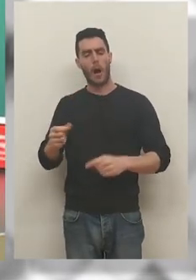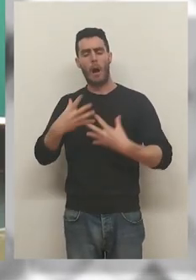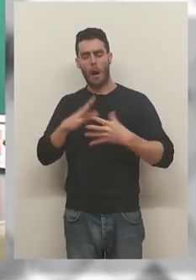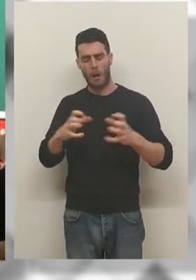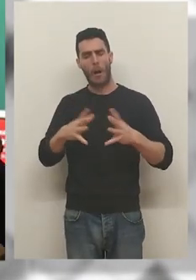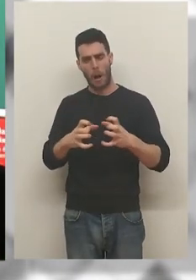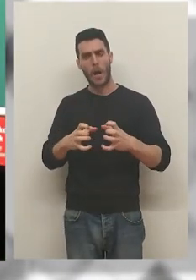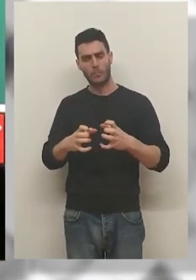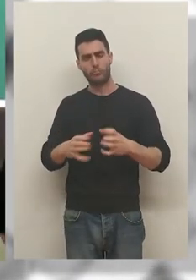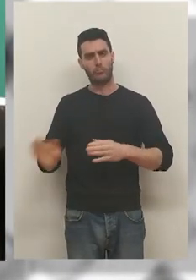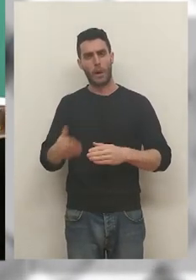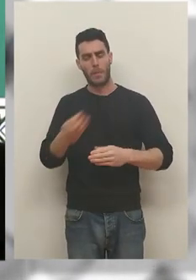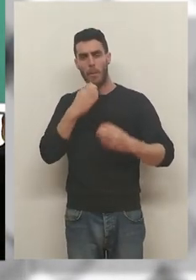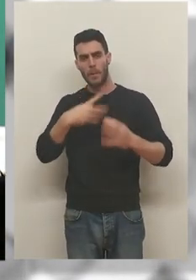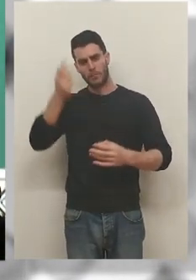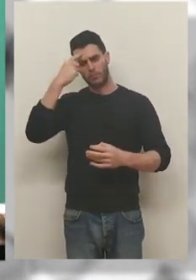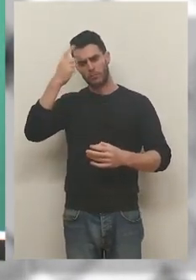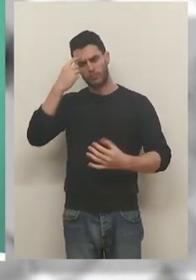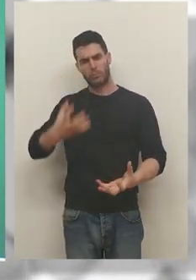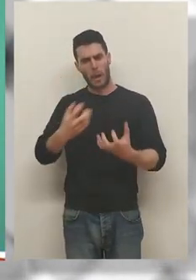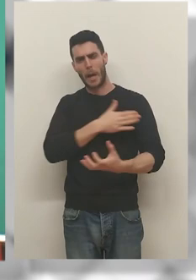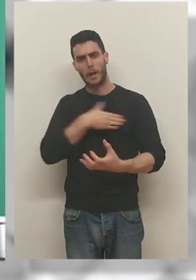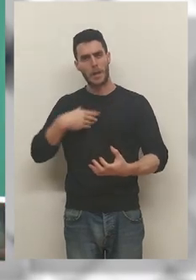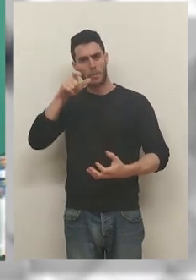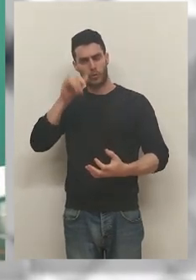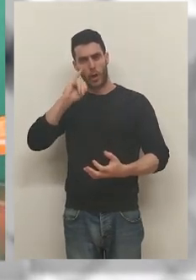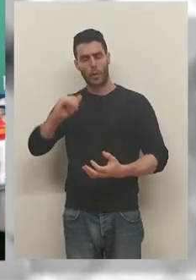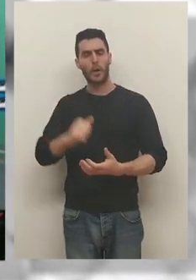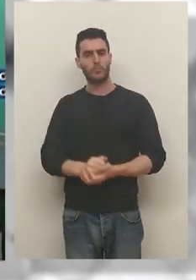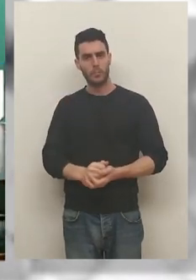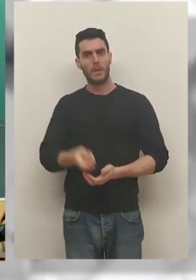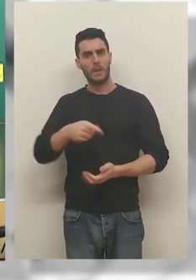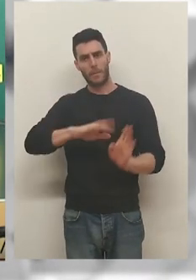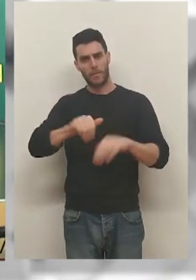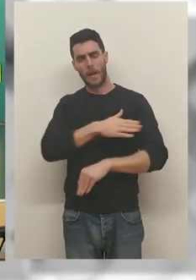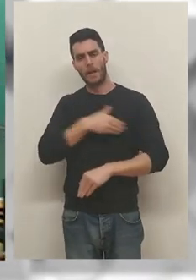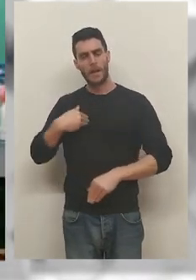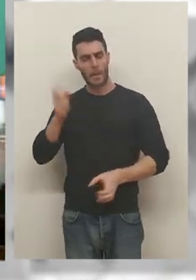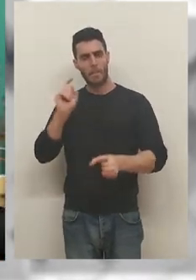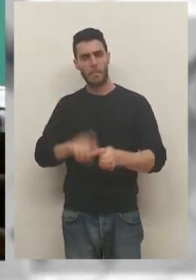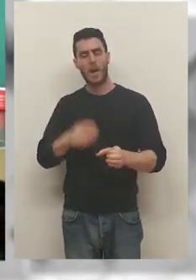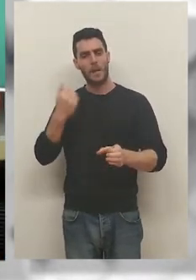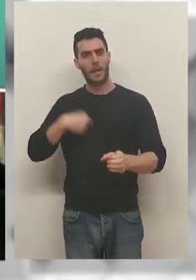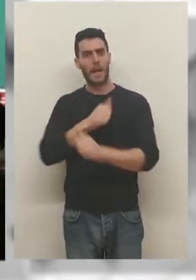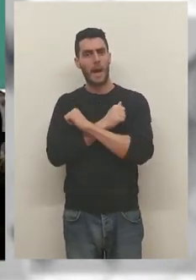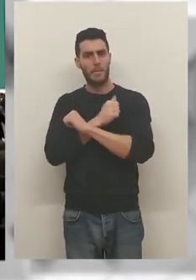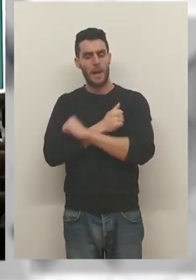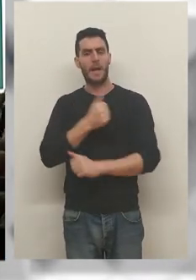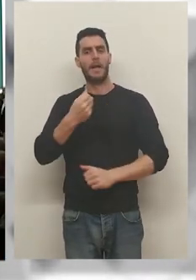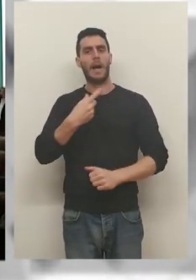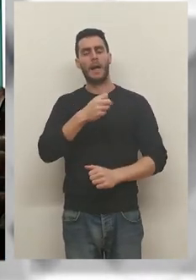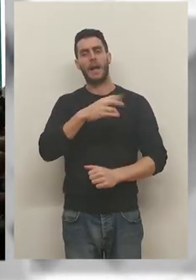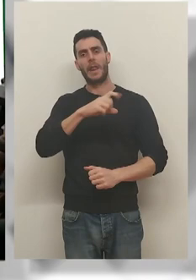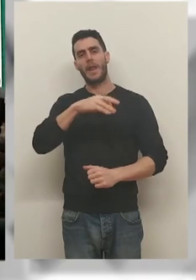está bien de manos y en su cabeza no cabe otro resultado que no sea el de llegar al cartón 22 y plantarse en la final donde ya esperan lazada